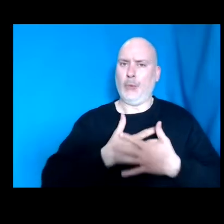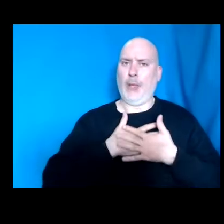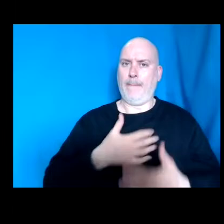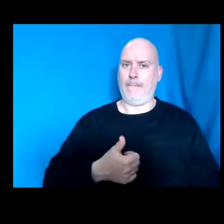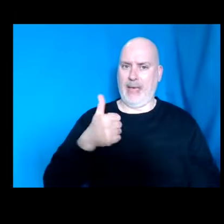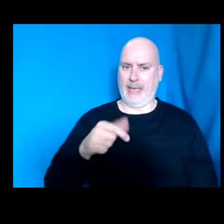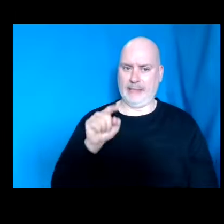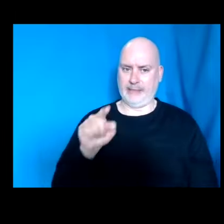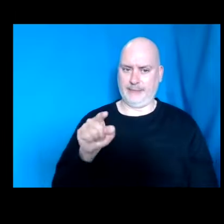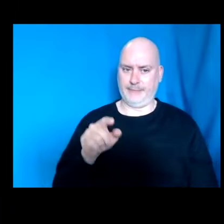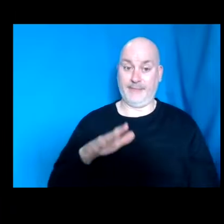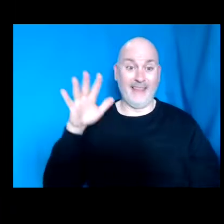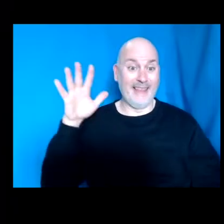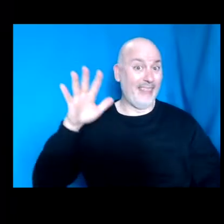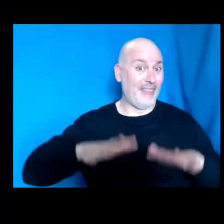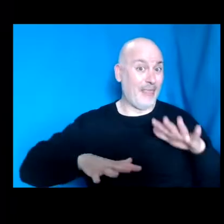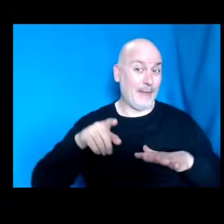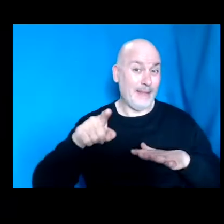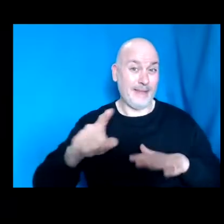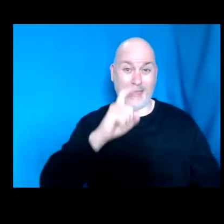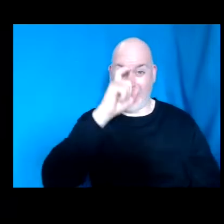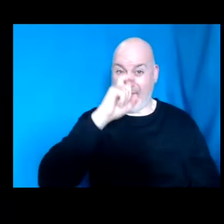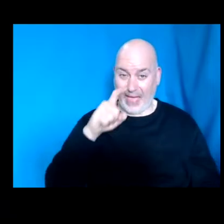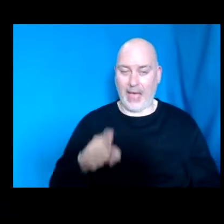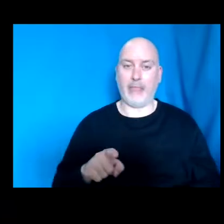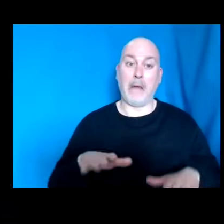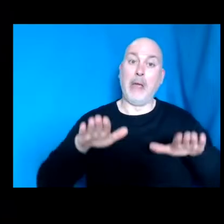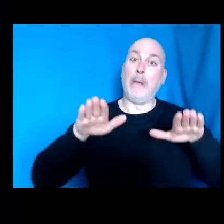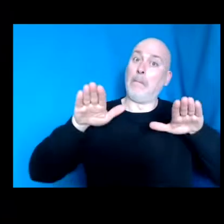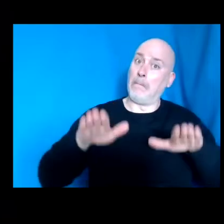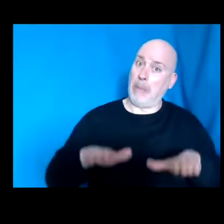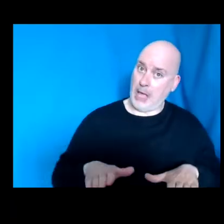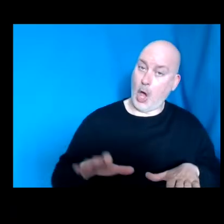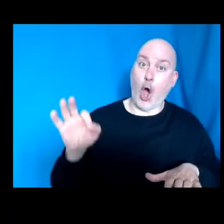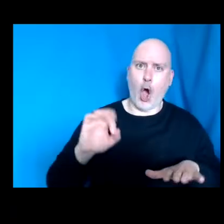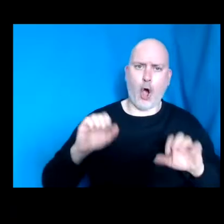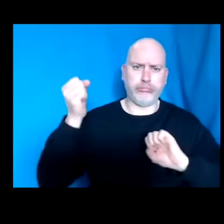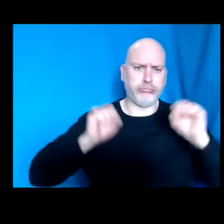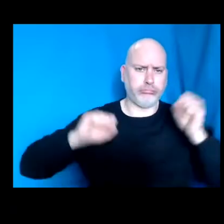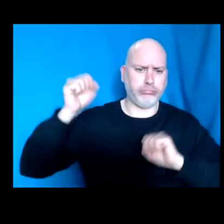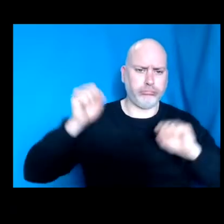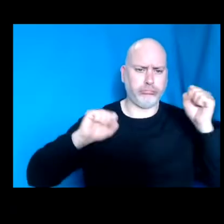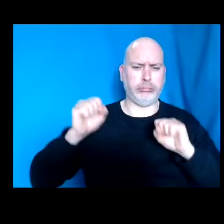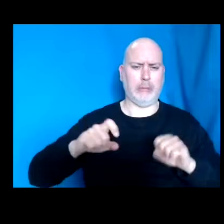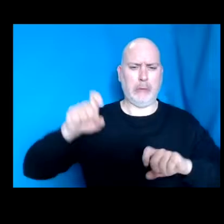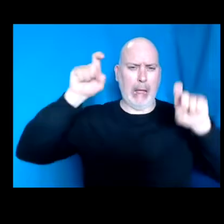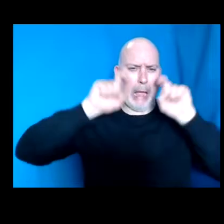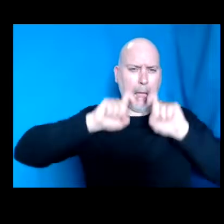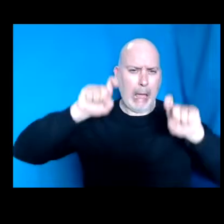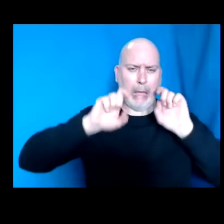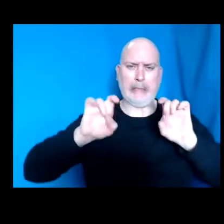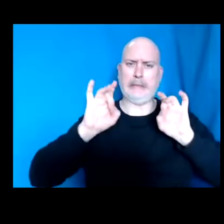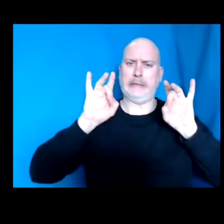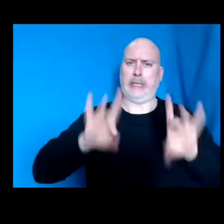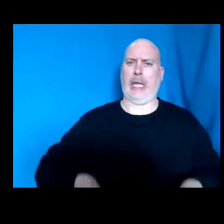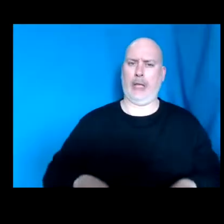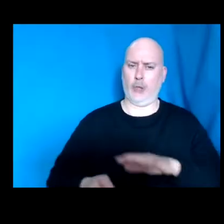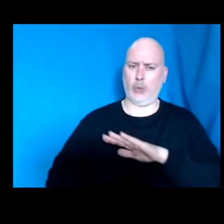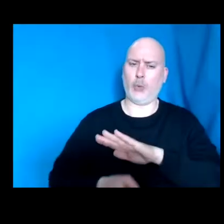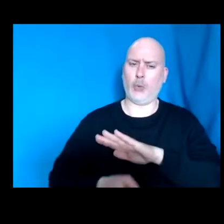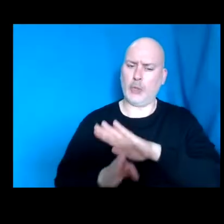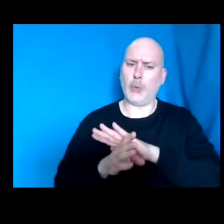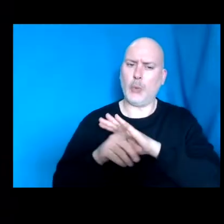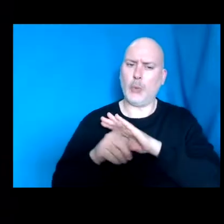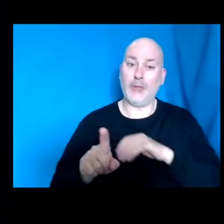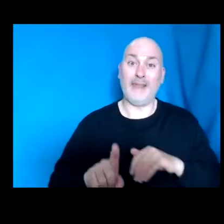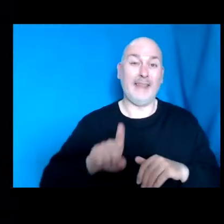En función de la edad, el niño puede estar más quieto o más irritable y con tendencia al llanto más continuo. Y una de las